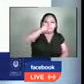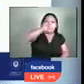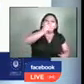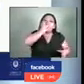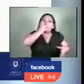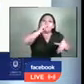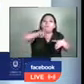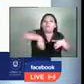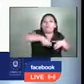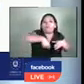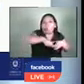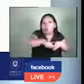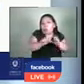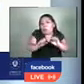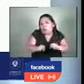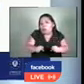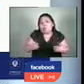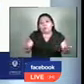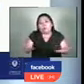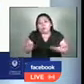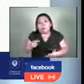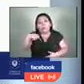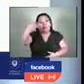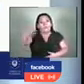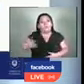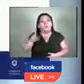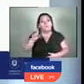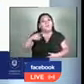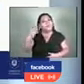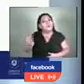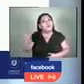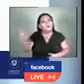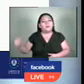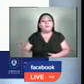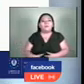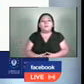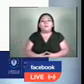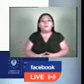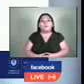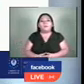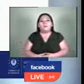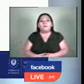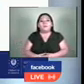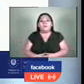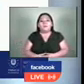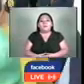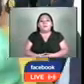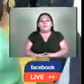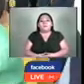son los precios que estarán disponibles para los próximos días.